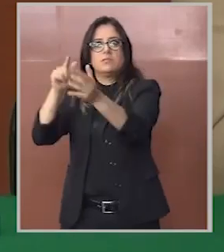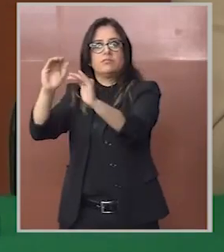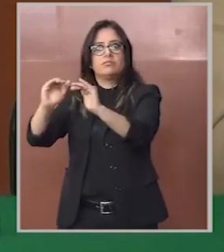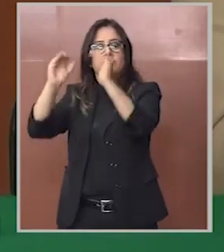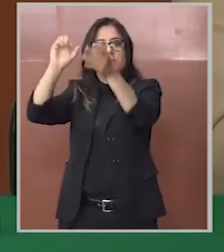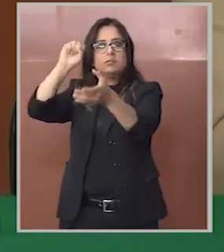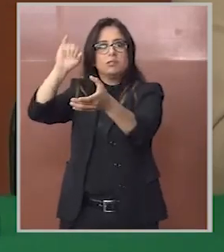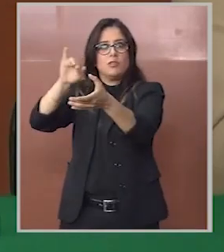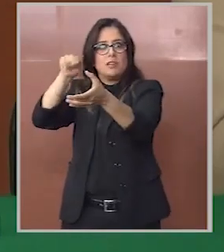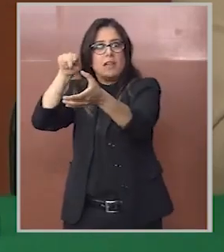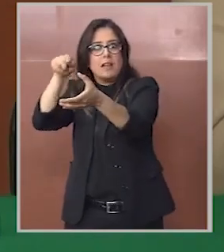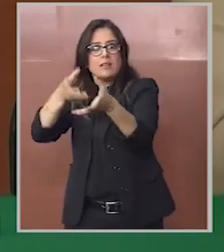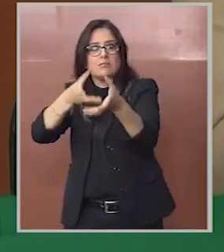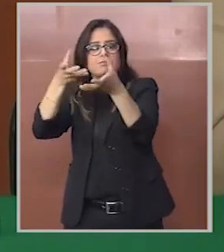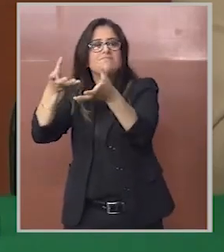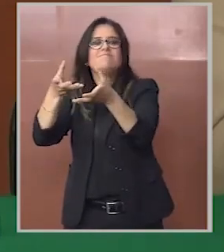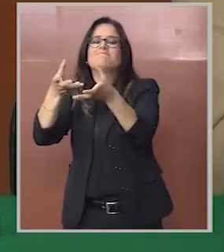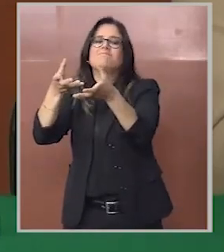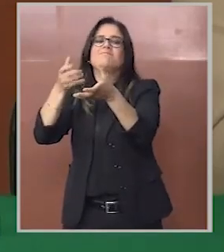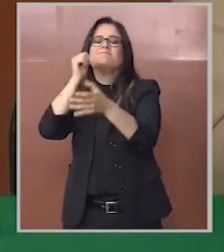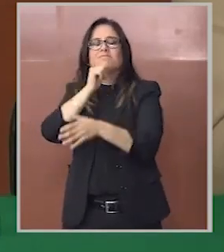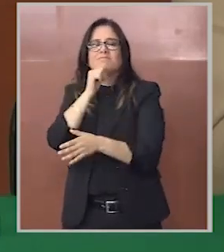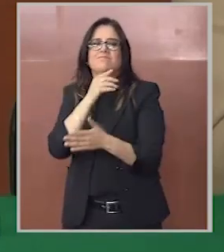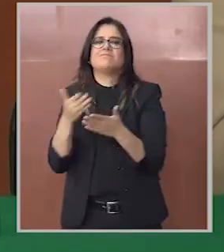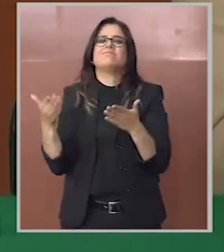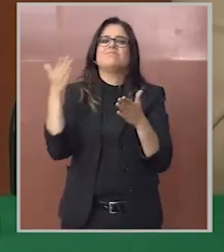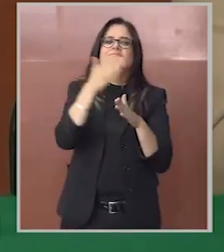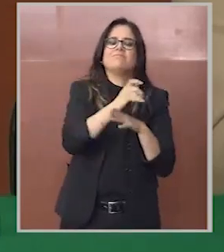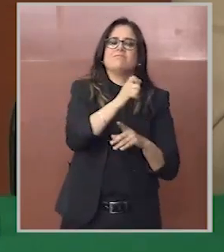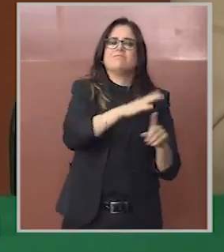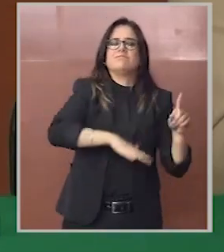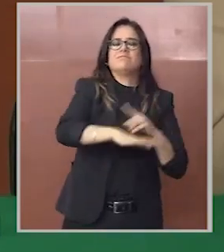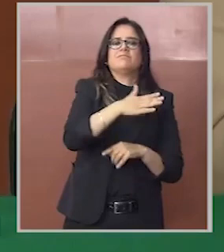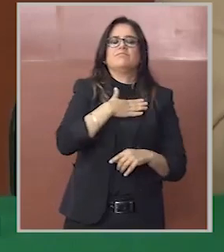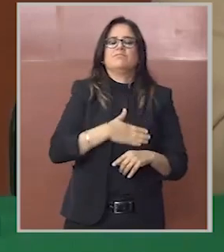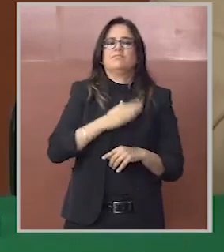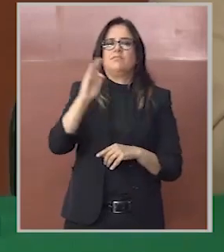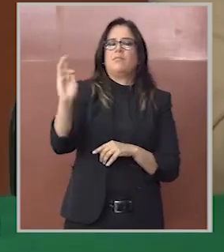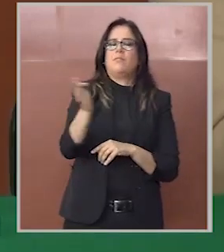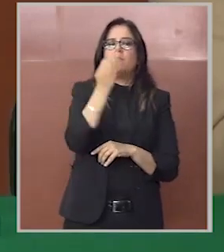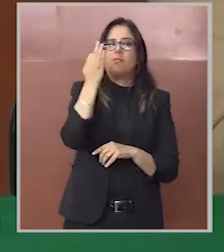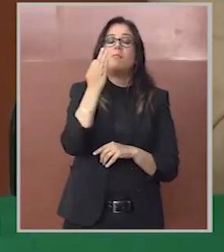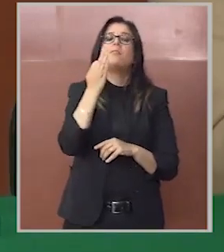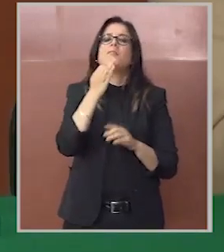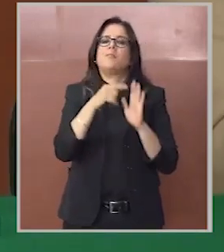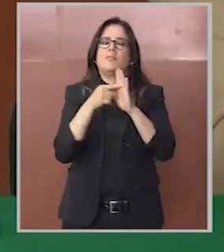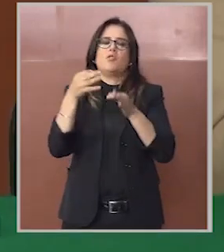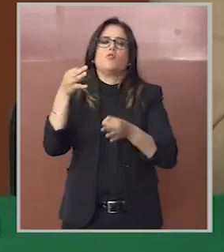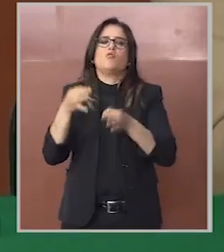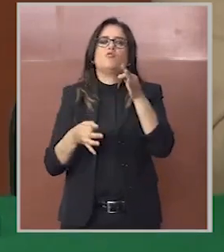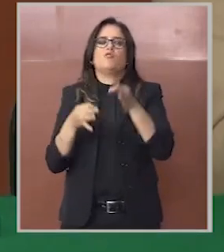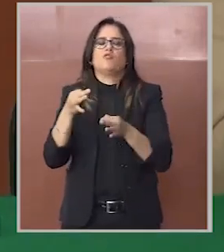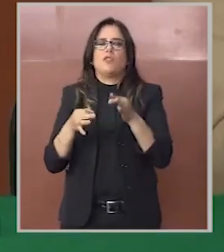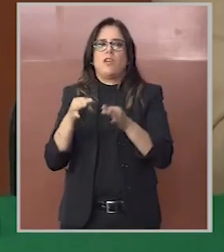normalmente cuando Se acude pues este ante la justicia Federal pues es ante los juzgados de distrito o no este